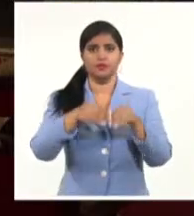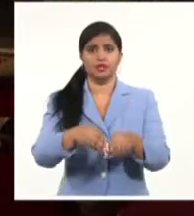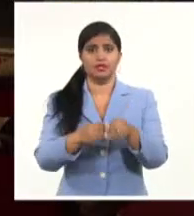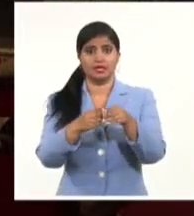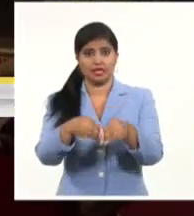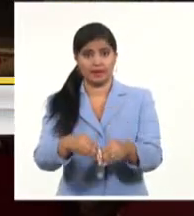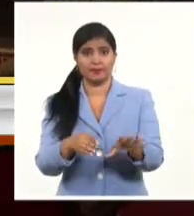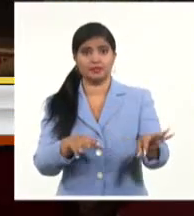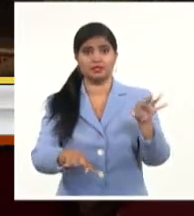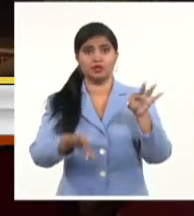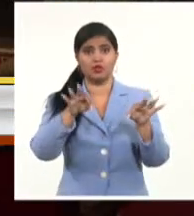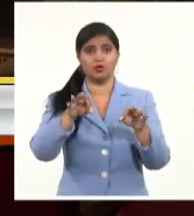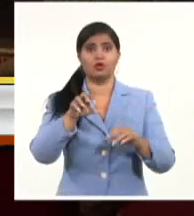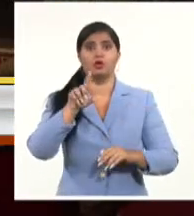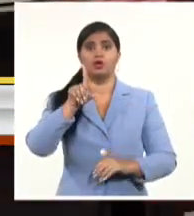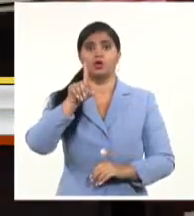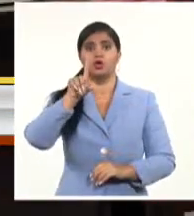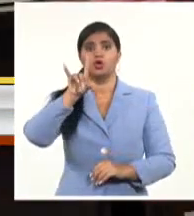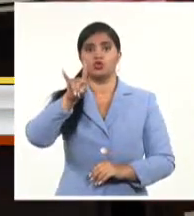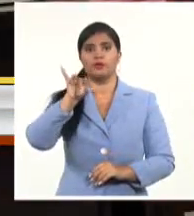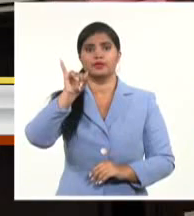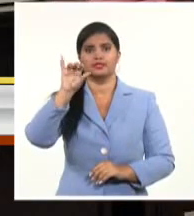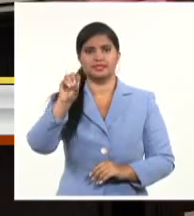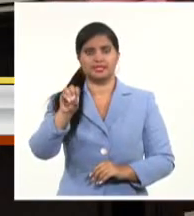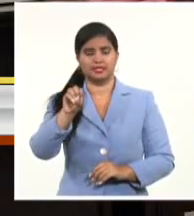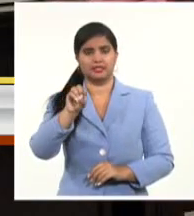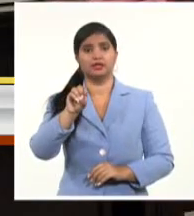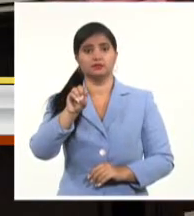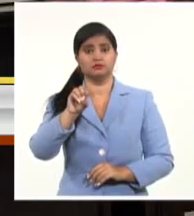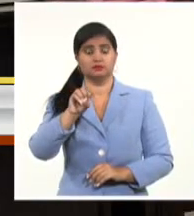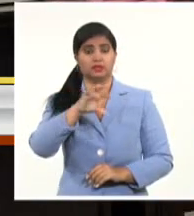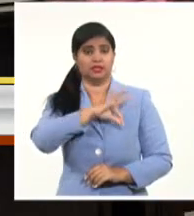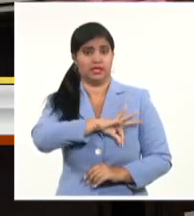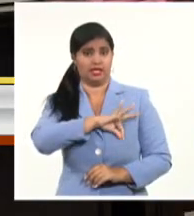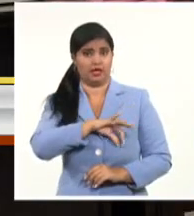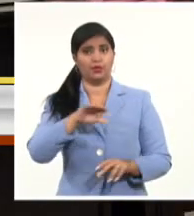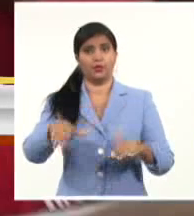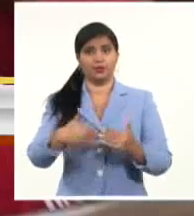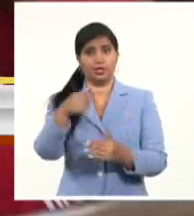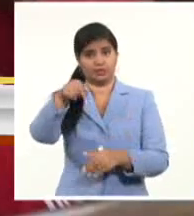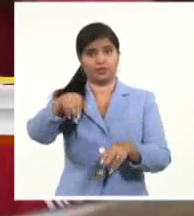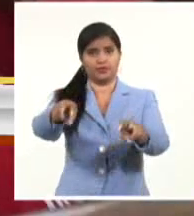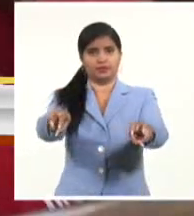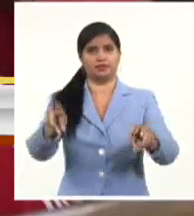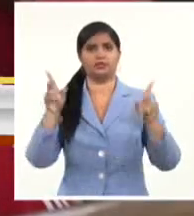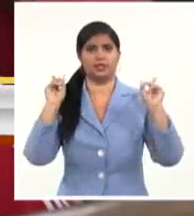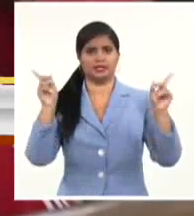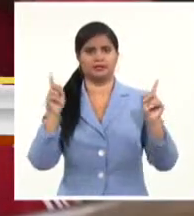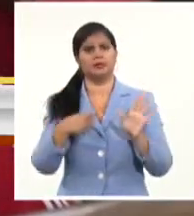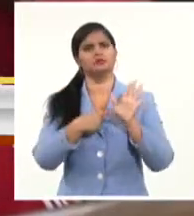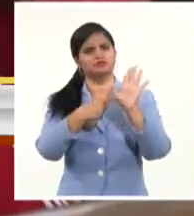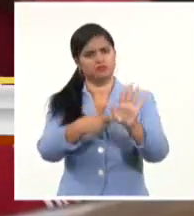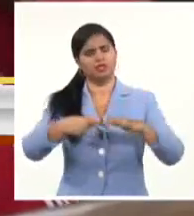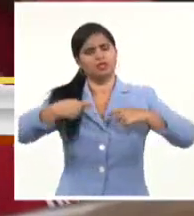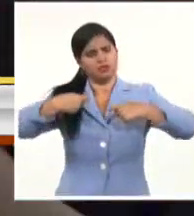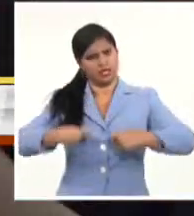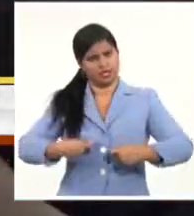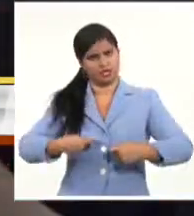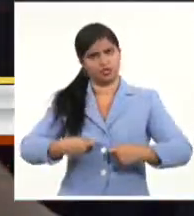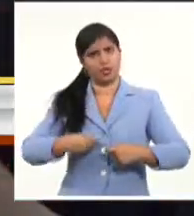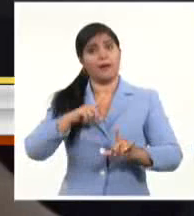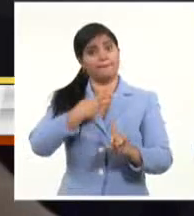electos 960 delegados que en esta jornada de asambleas constitutivas reafirman sus derechos y